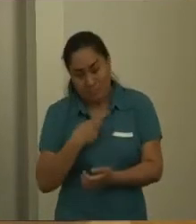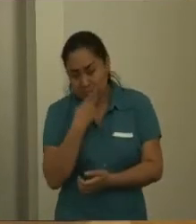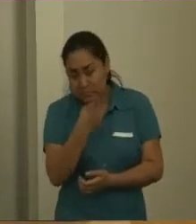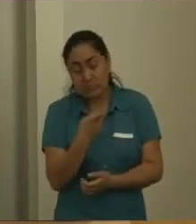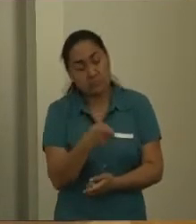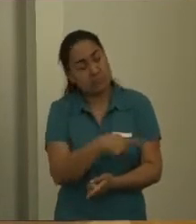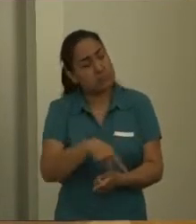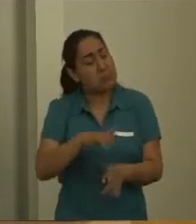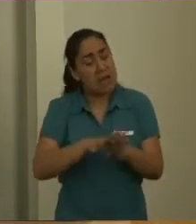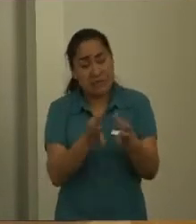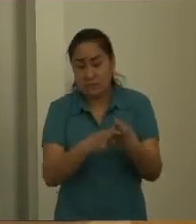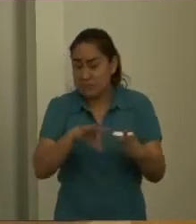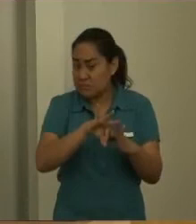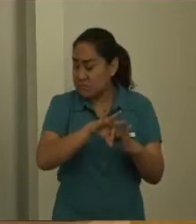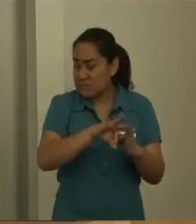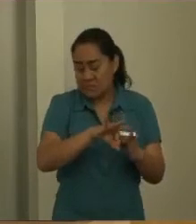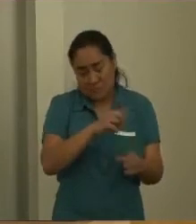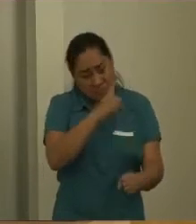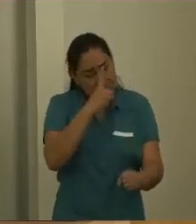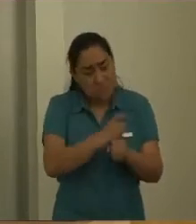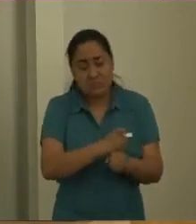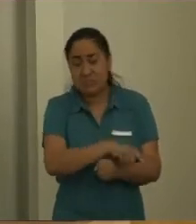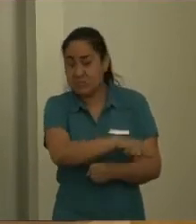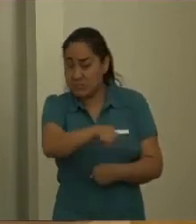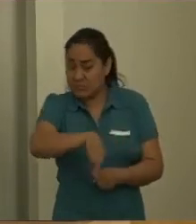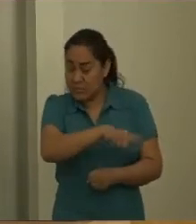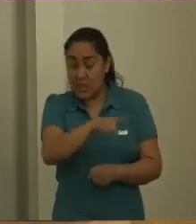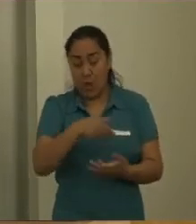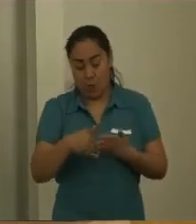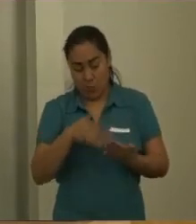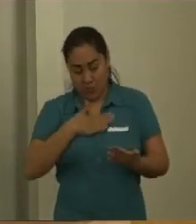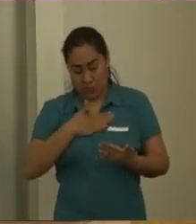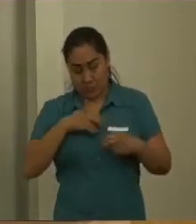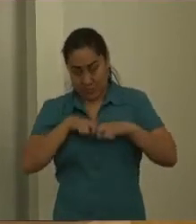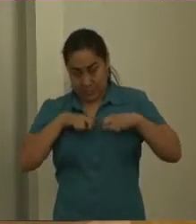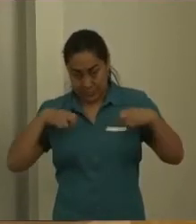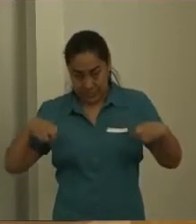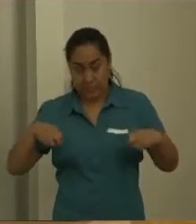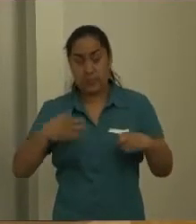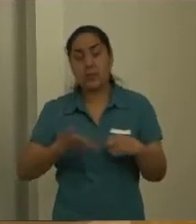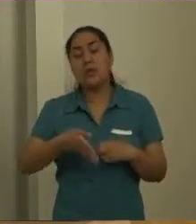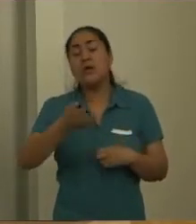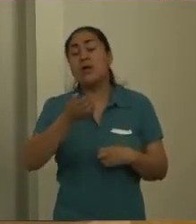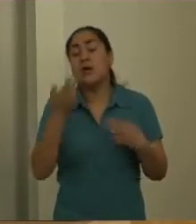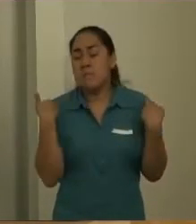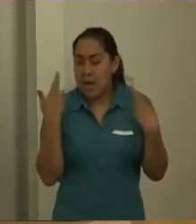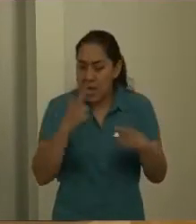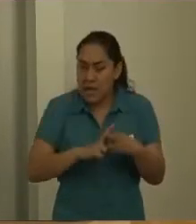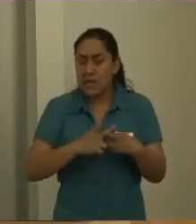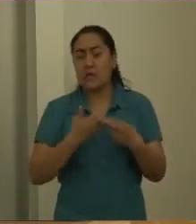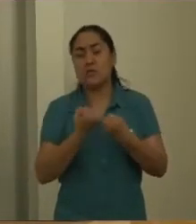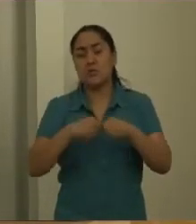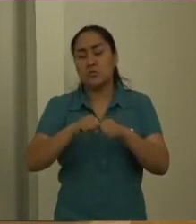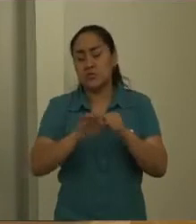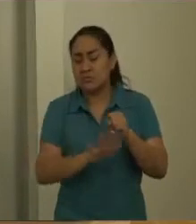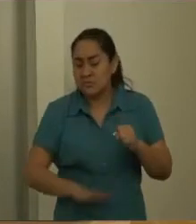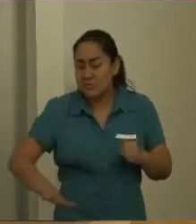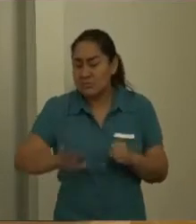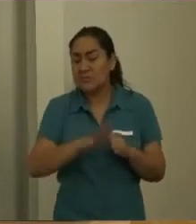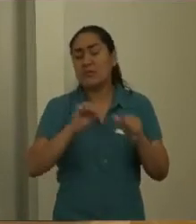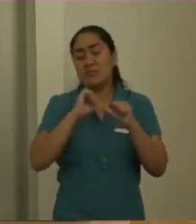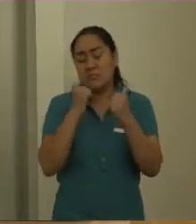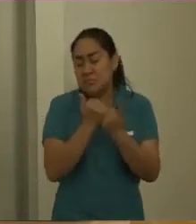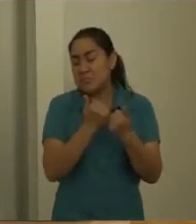protagonistas y las y los que estamos aquí academia sociedad civil organismos nacionales regionales